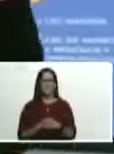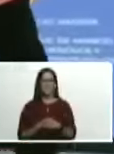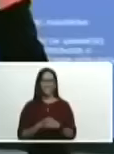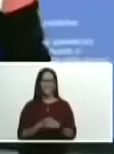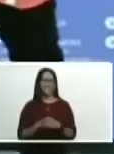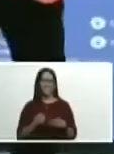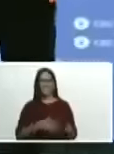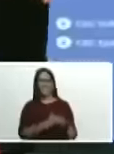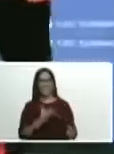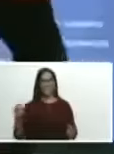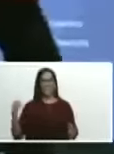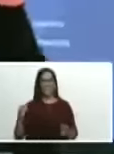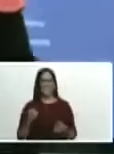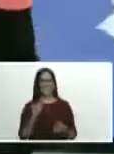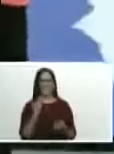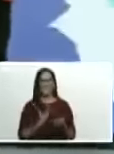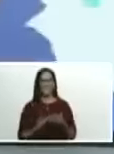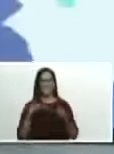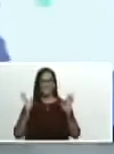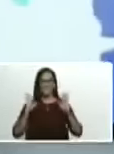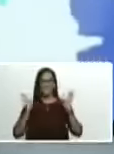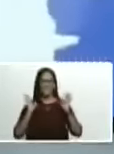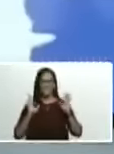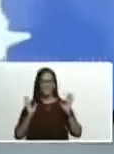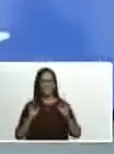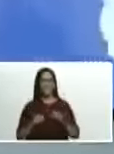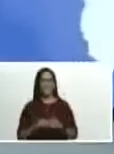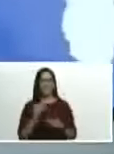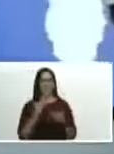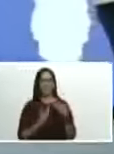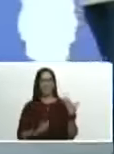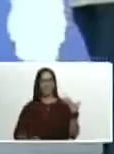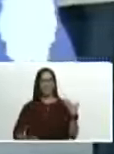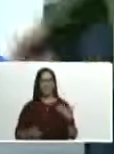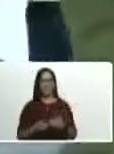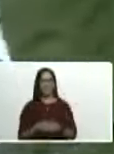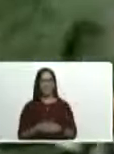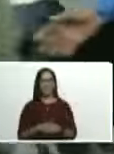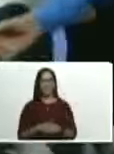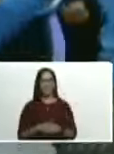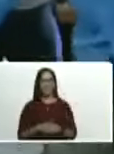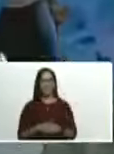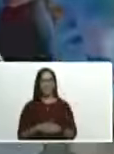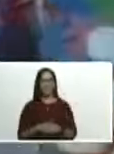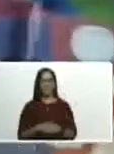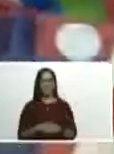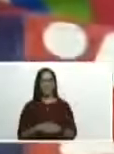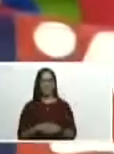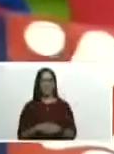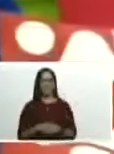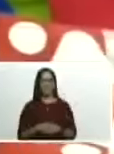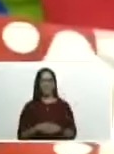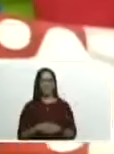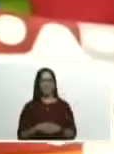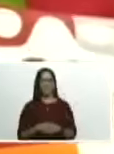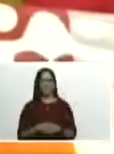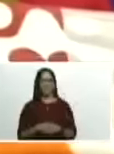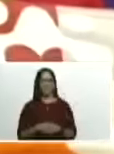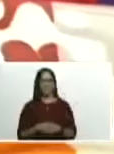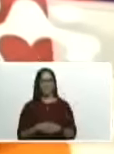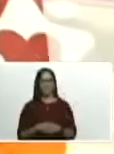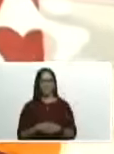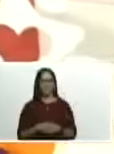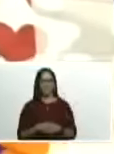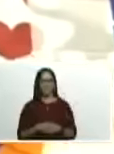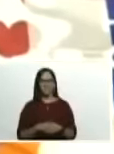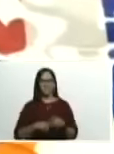llevo. Chao, Morelli. Nos vemos. Vamos. Ayúdame, güey. Bueno, vamos